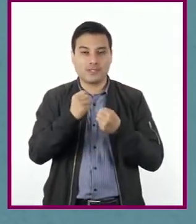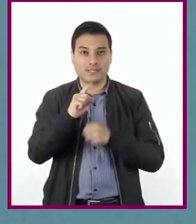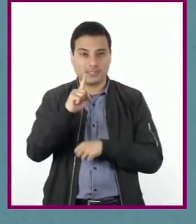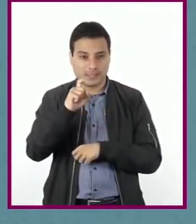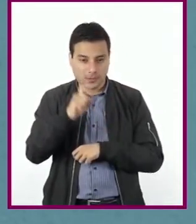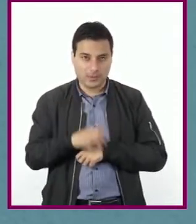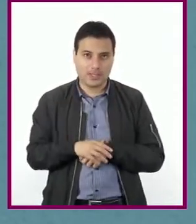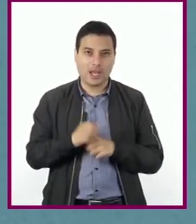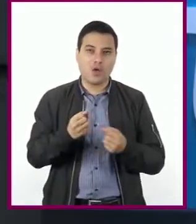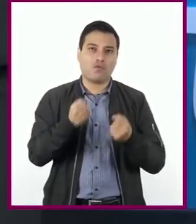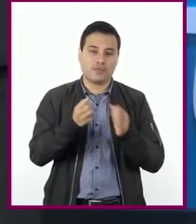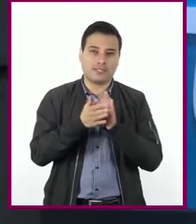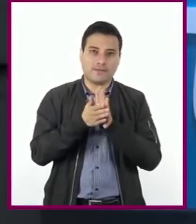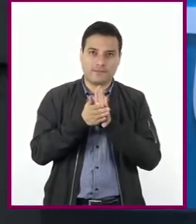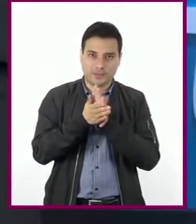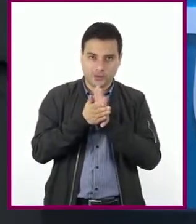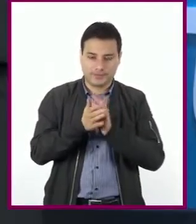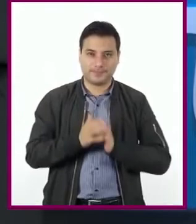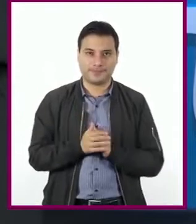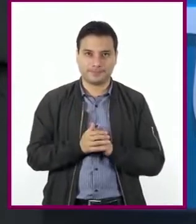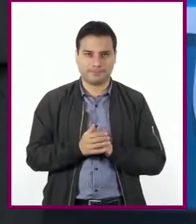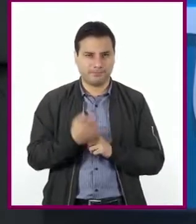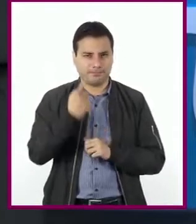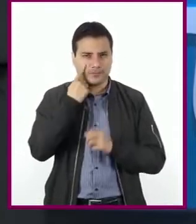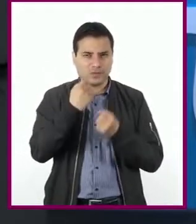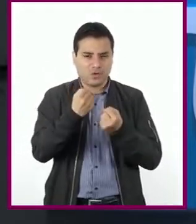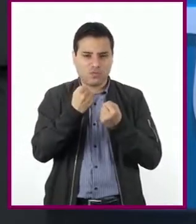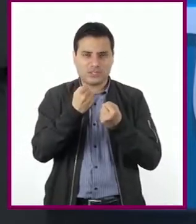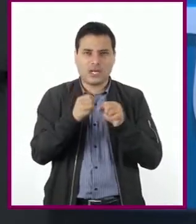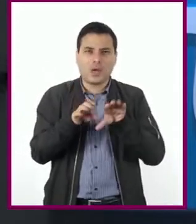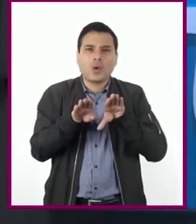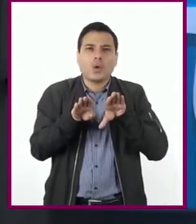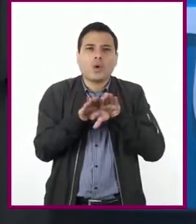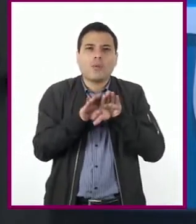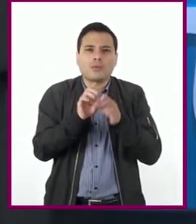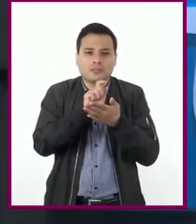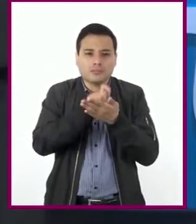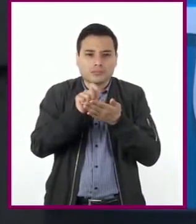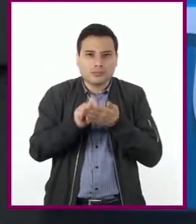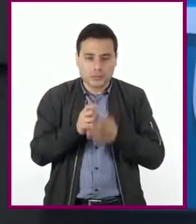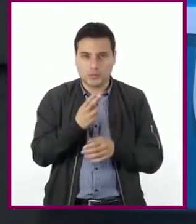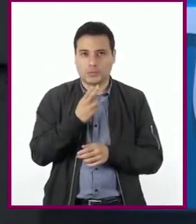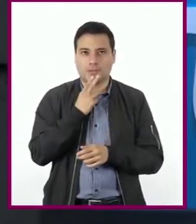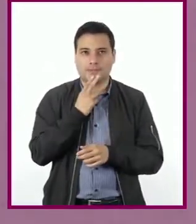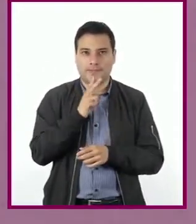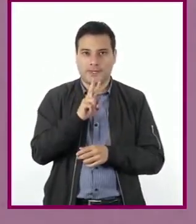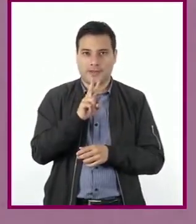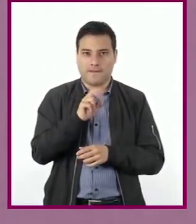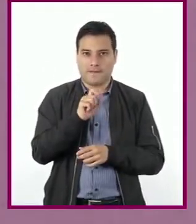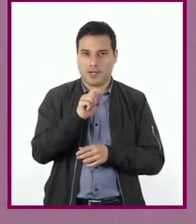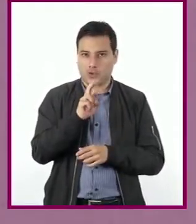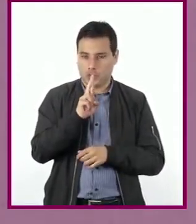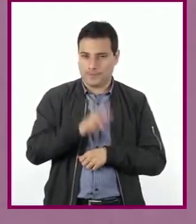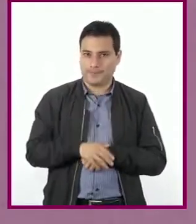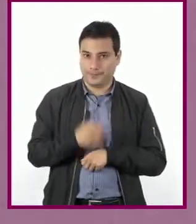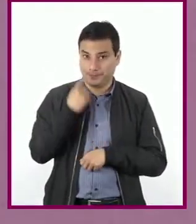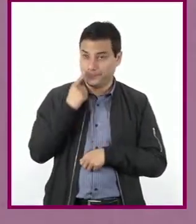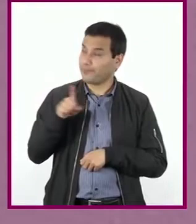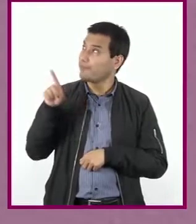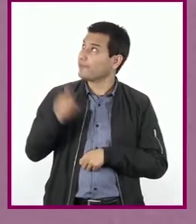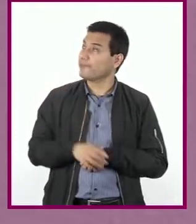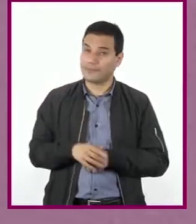fricción. Para representar a una fuerza, se puede usar un vector, y este se representa mediante una